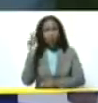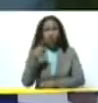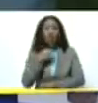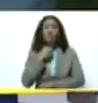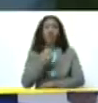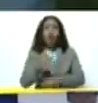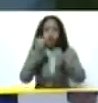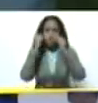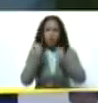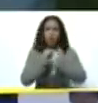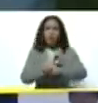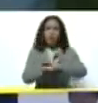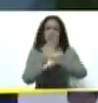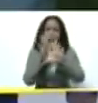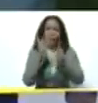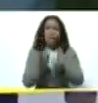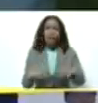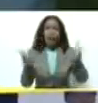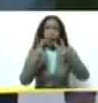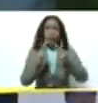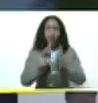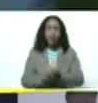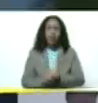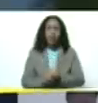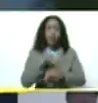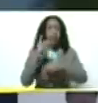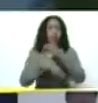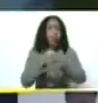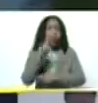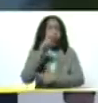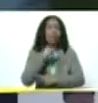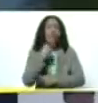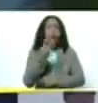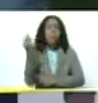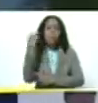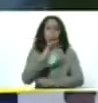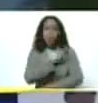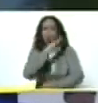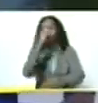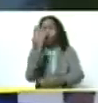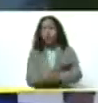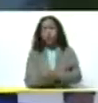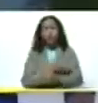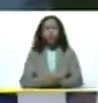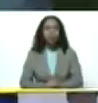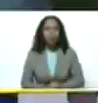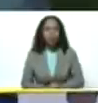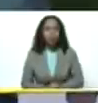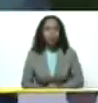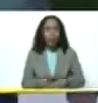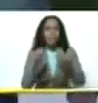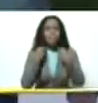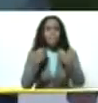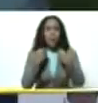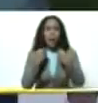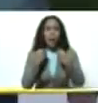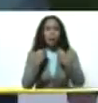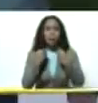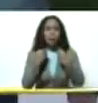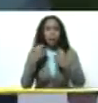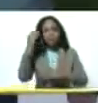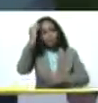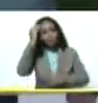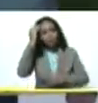firme, clara y valiente va a ser una de las voces más poderosas para cuestionar